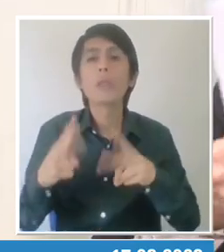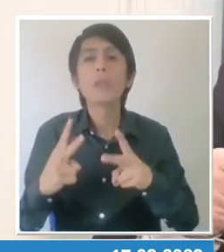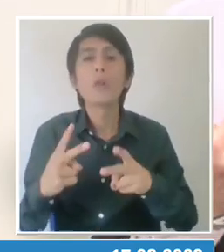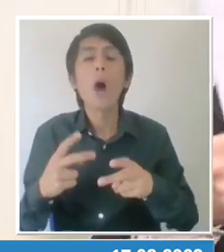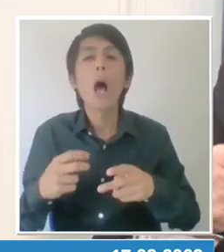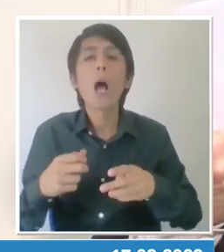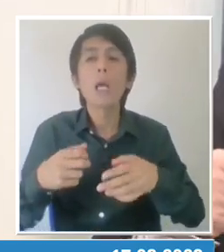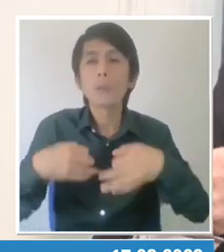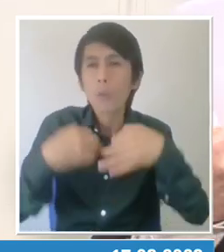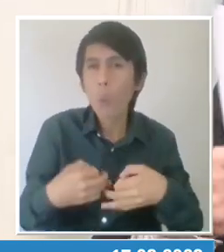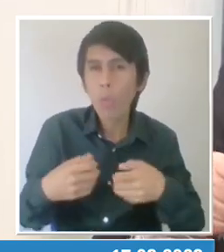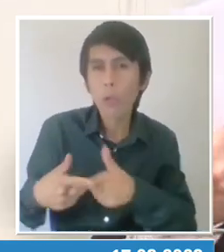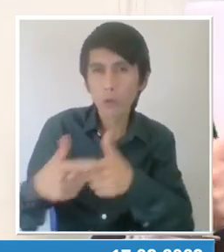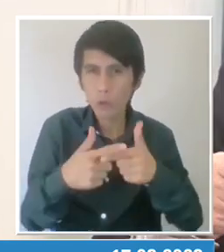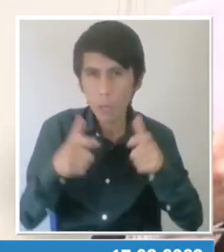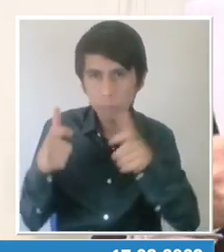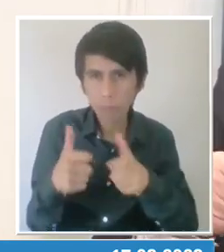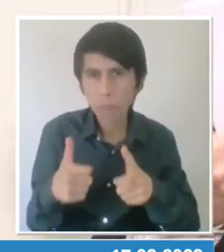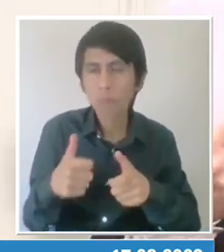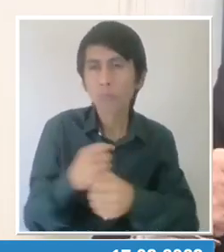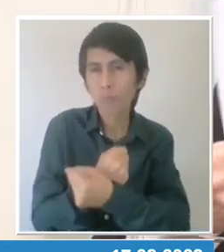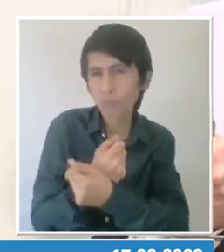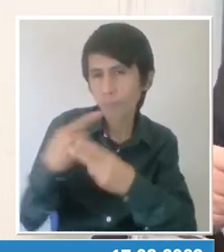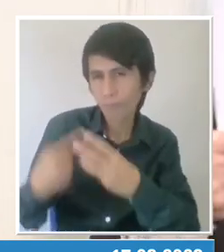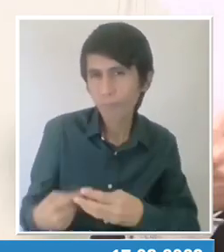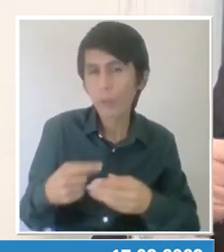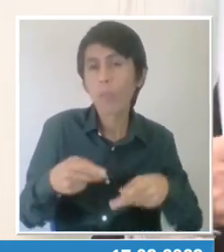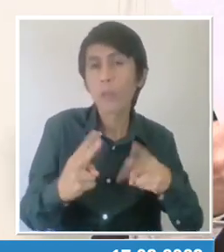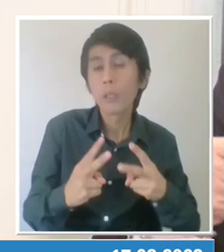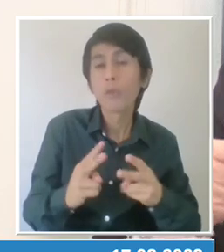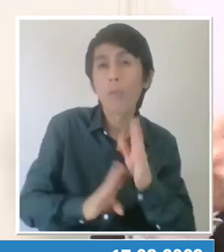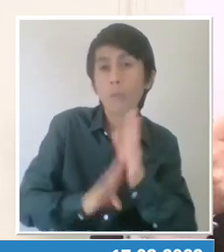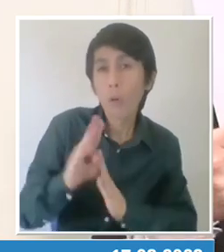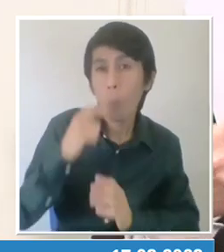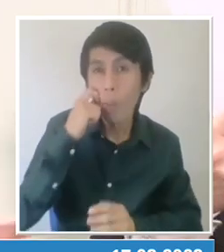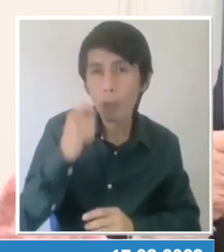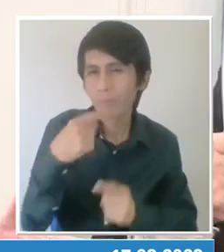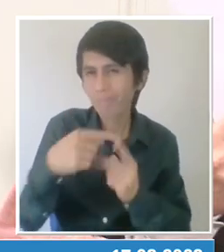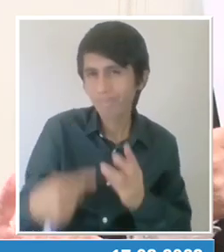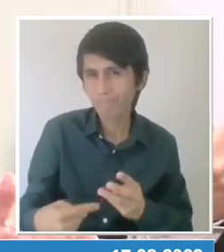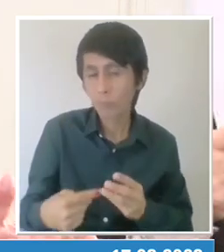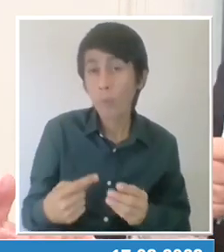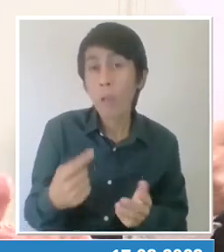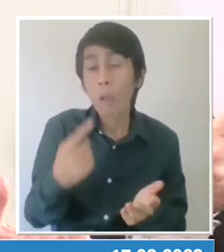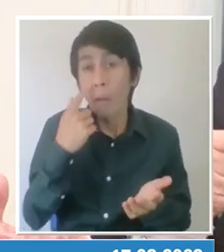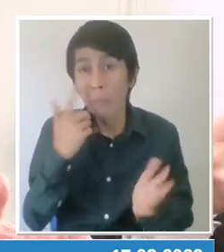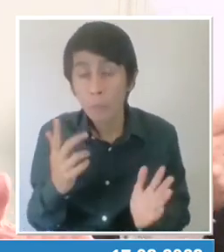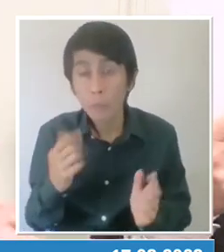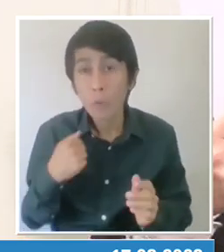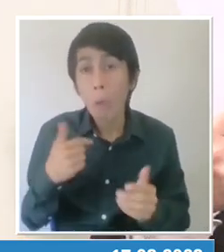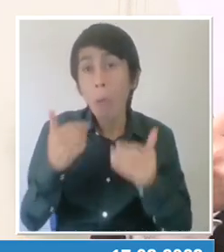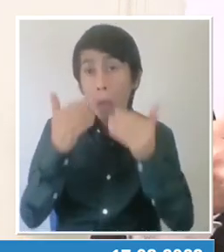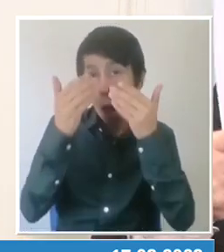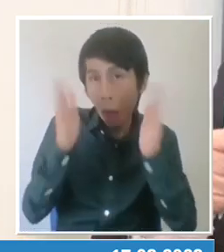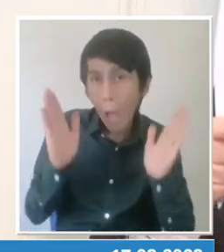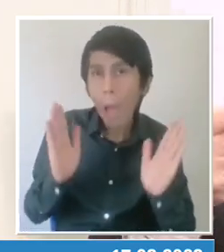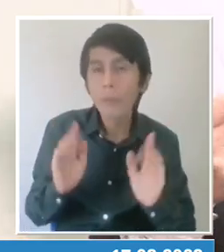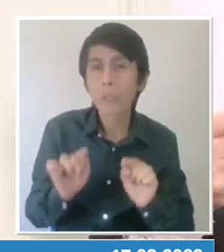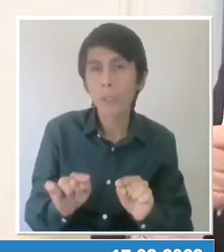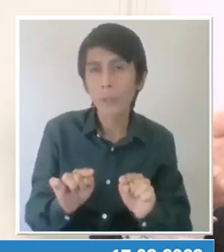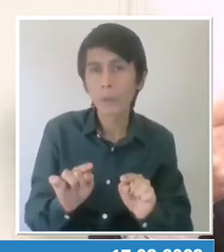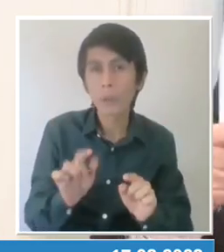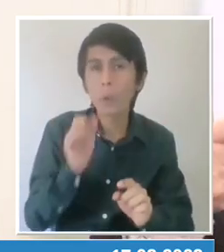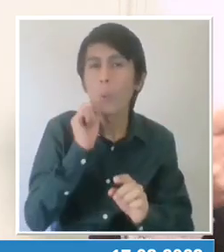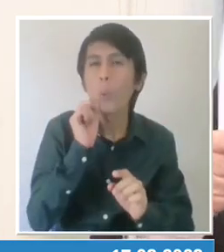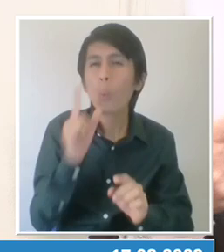desarrollo humano. Y agreguen ustedes lo que estimen conveniente. Estoy abierto a eso. Pero ¿cuál es la diferencia con el